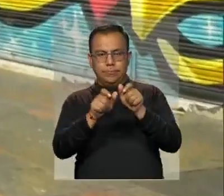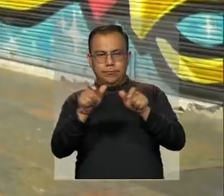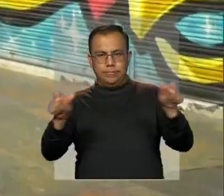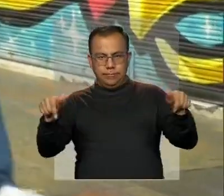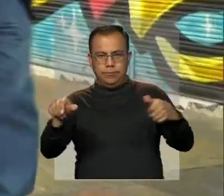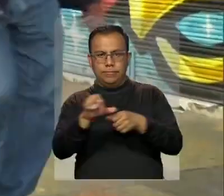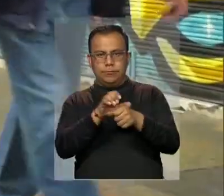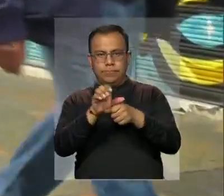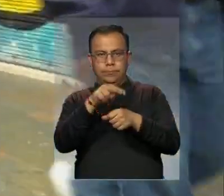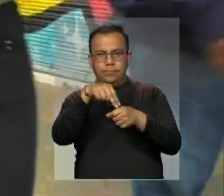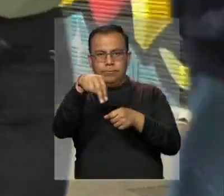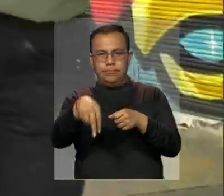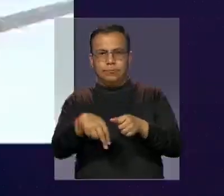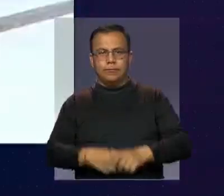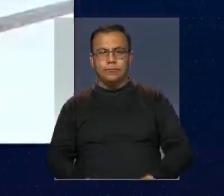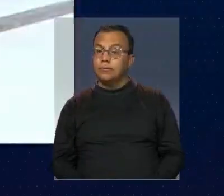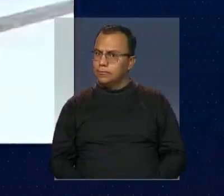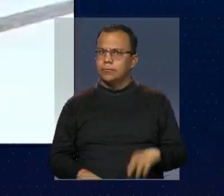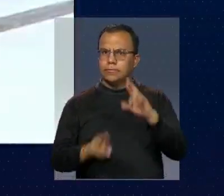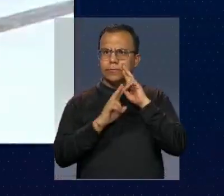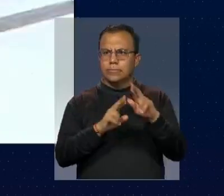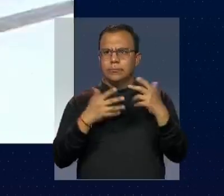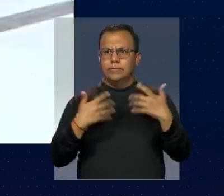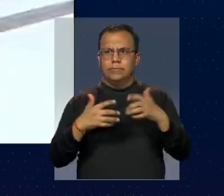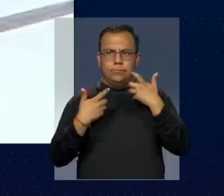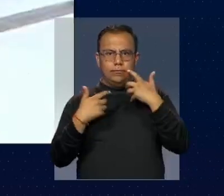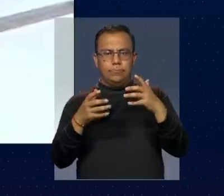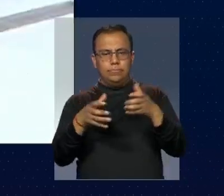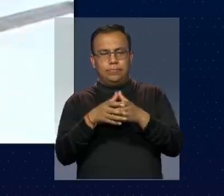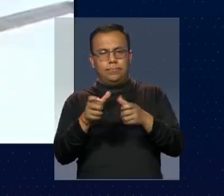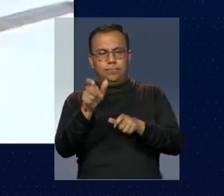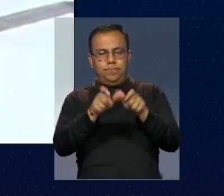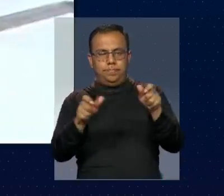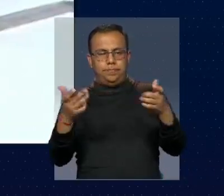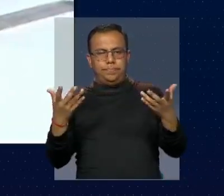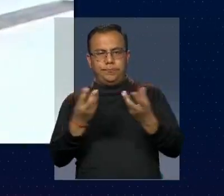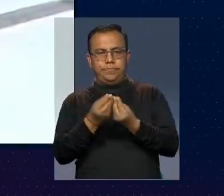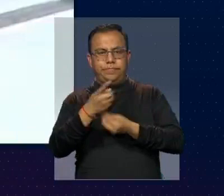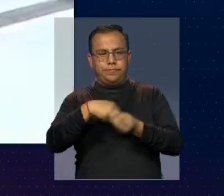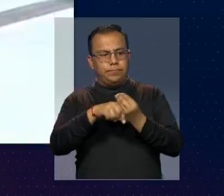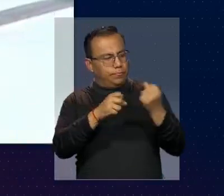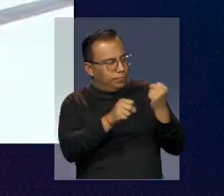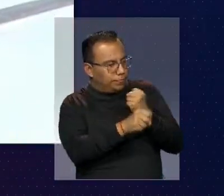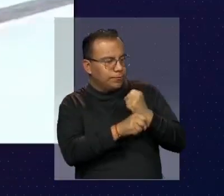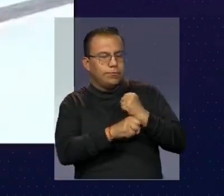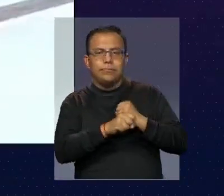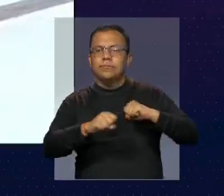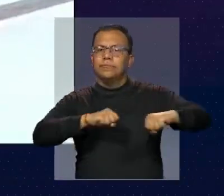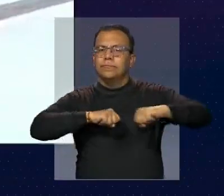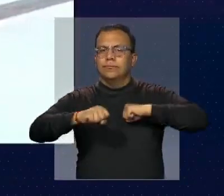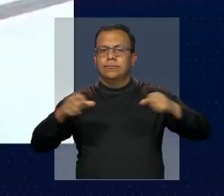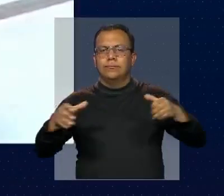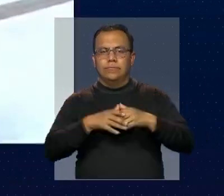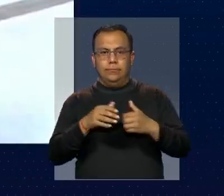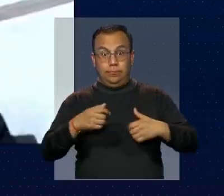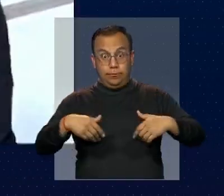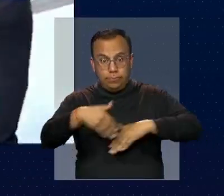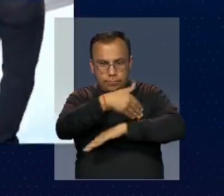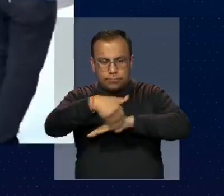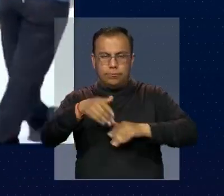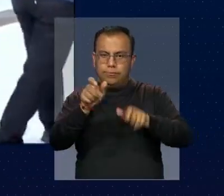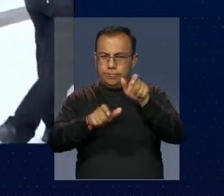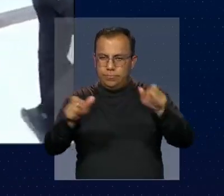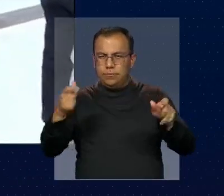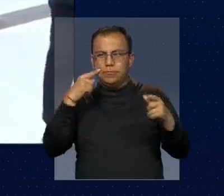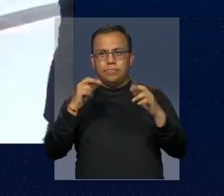de la ciudad. Todo nuestro reconocimiento y admiración por gente berraca que le ha tocado salir adelante trabajando en la economía popular. Por